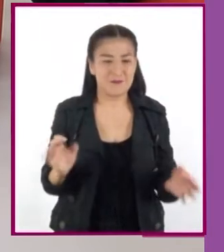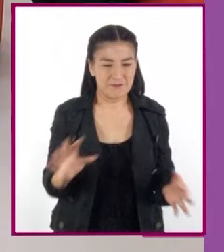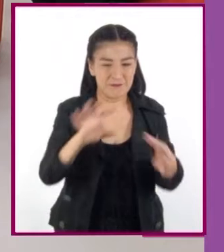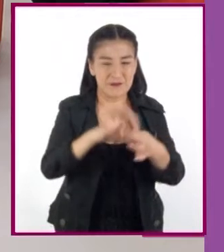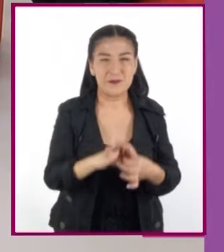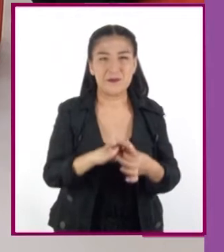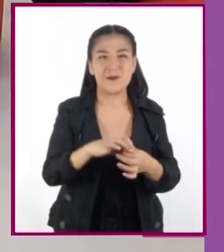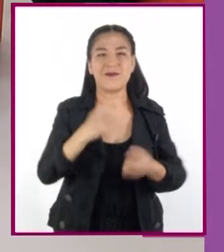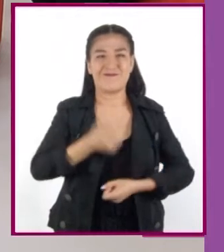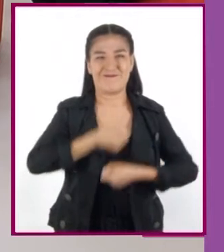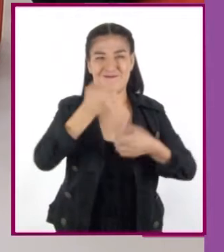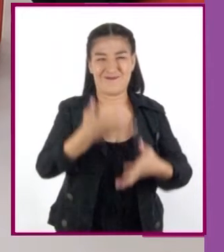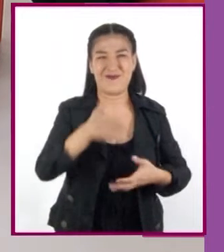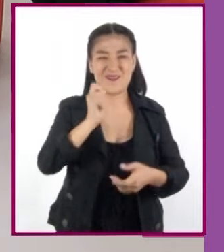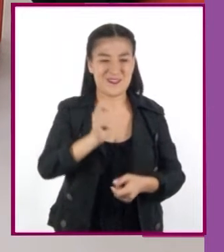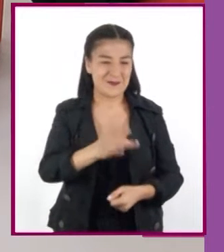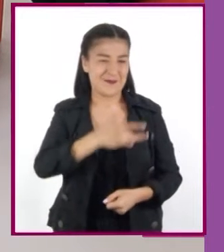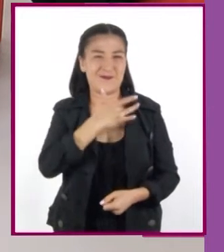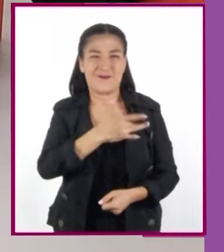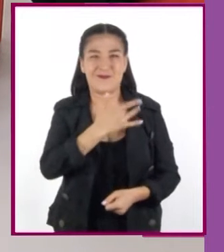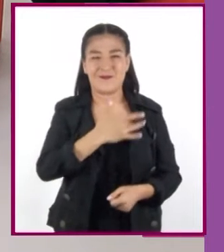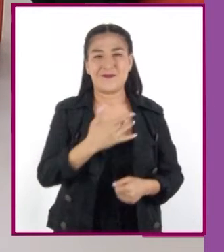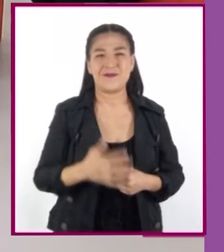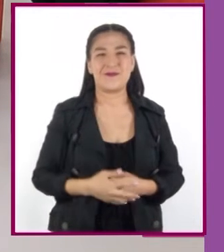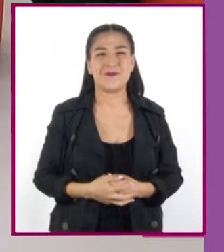la expresión de los sentimientos?